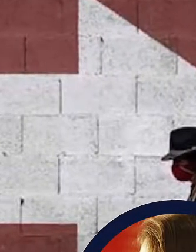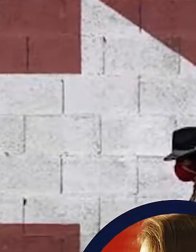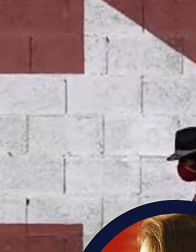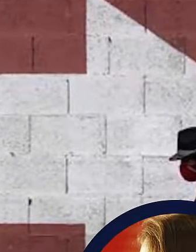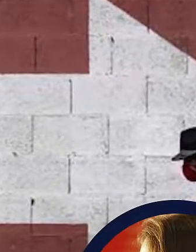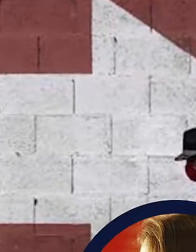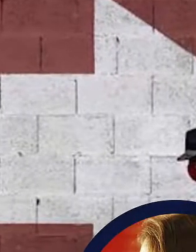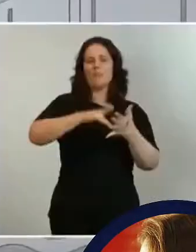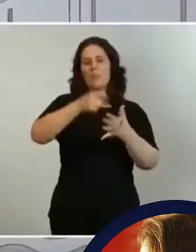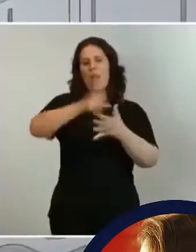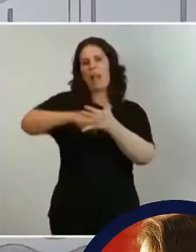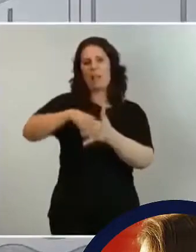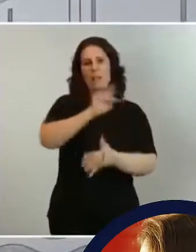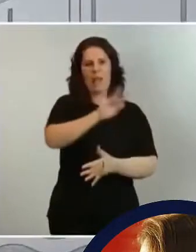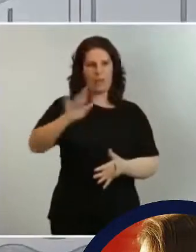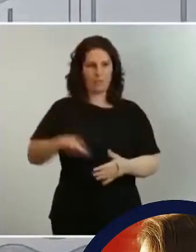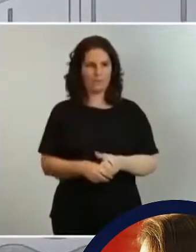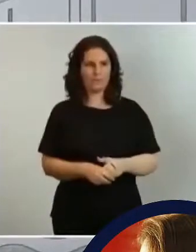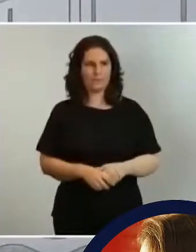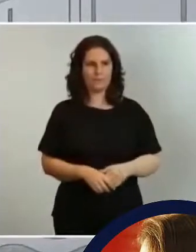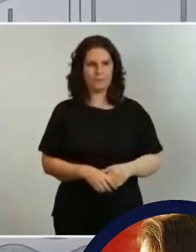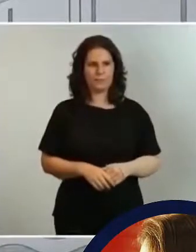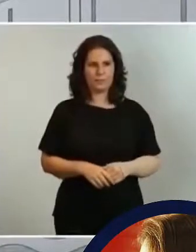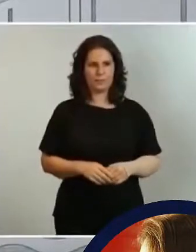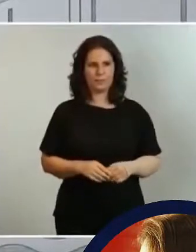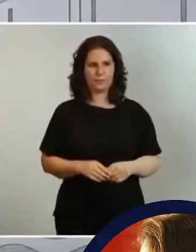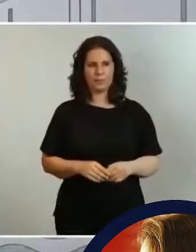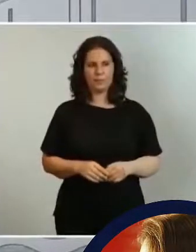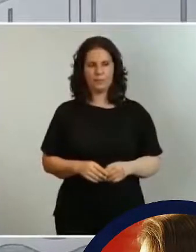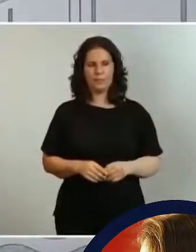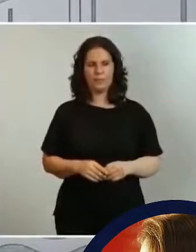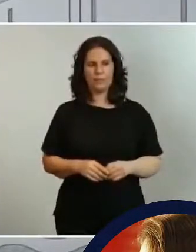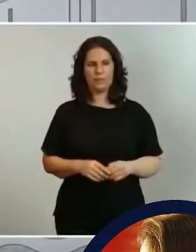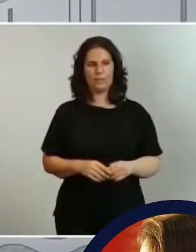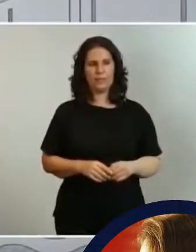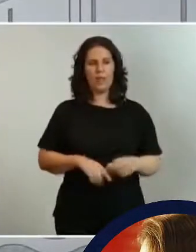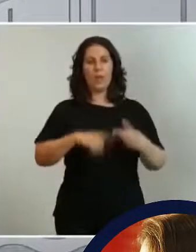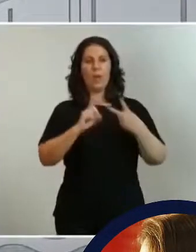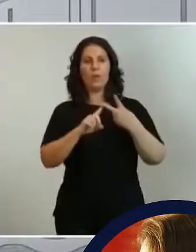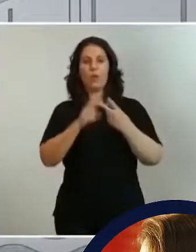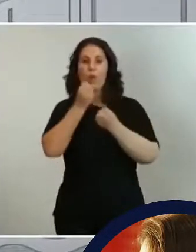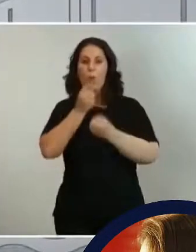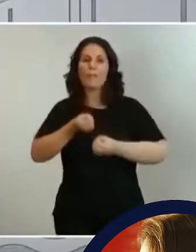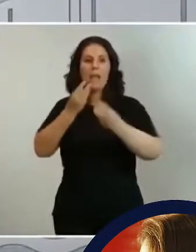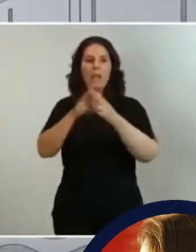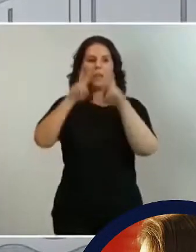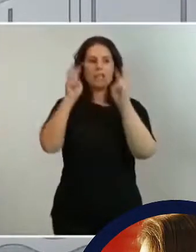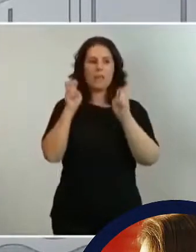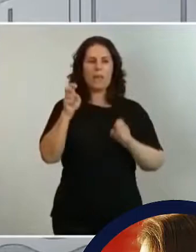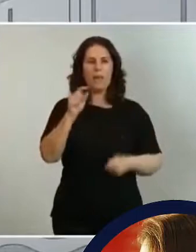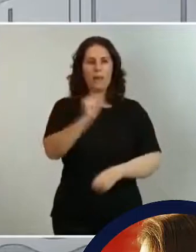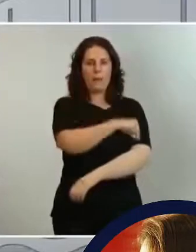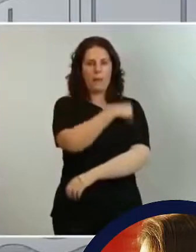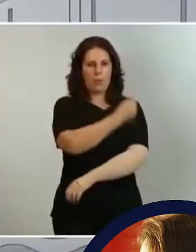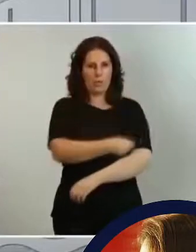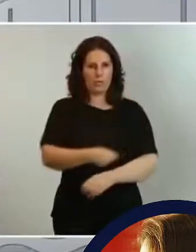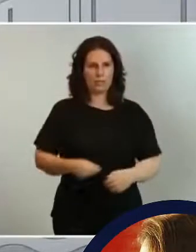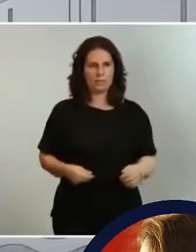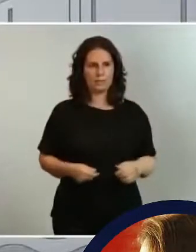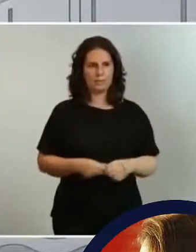España, pues, es que se tienen muchos más datos sobre los contagios porque se han estado haciendo muchas más pruebas